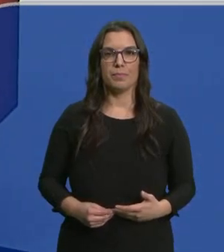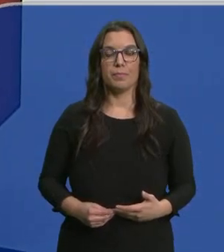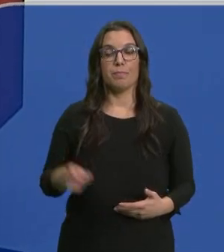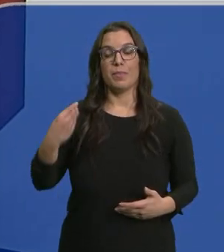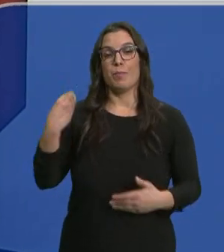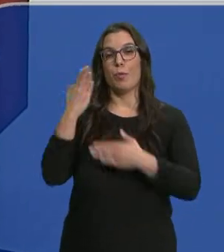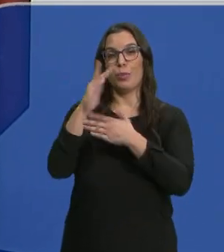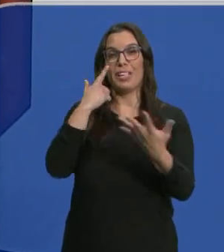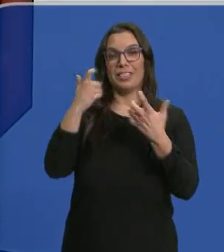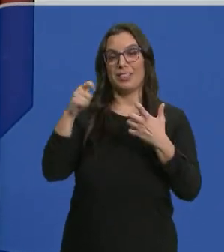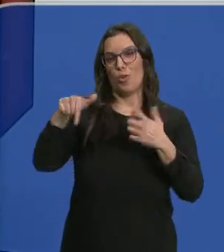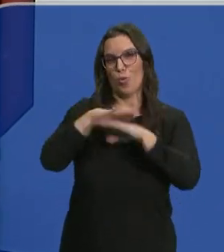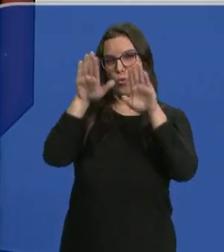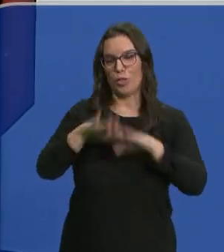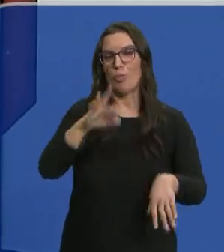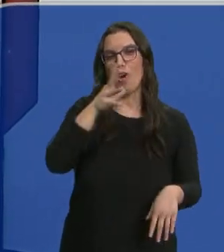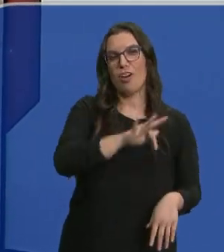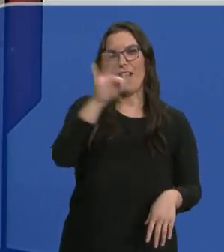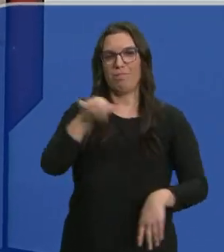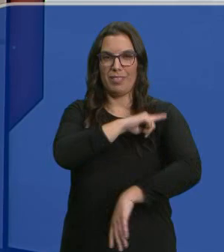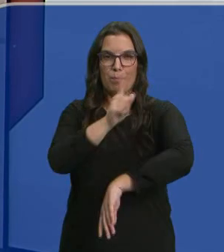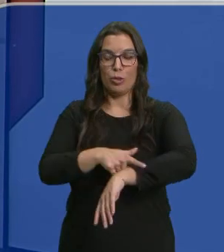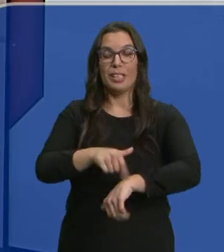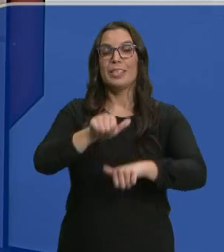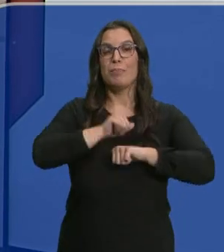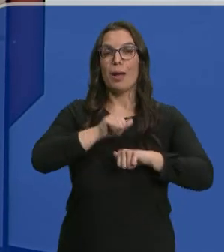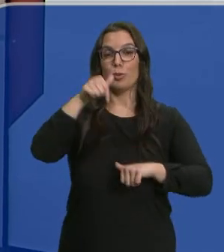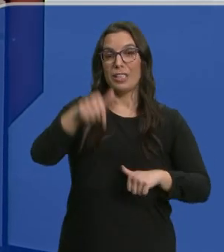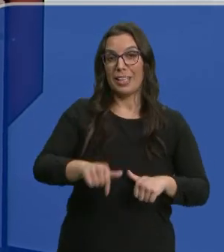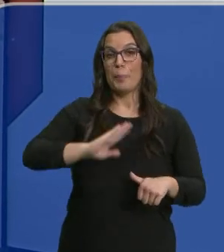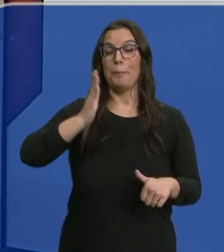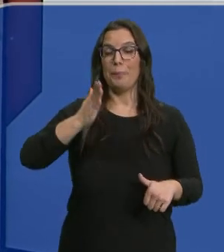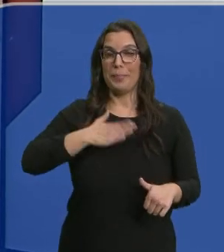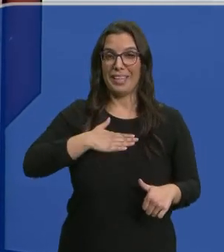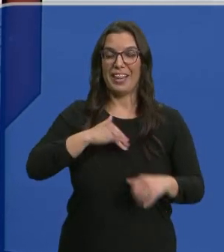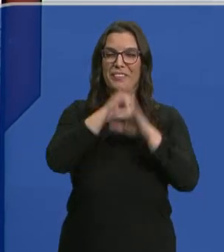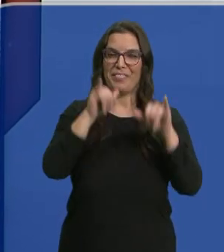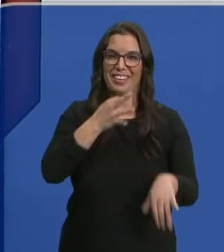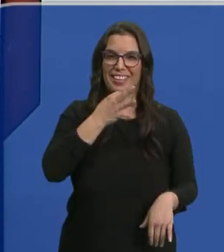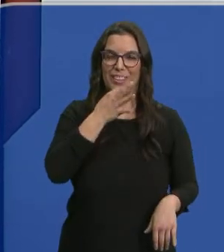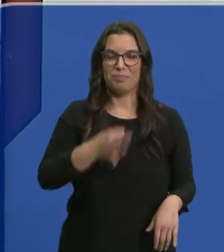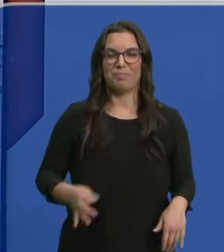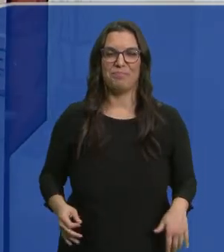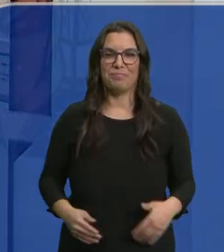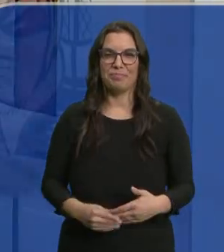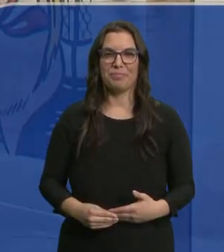Con esta propuesta artística hoy les decimos adiós. Ahora los deportes, les esperamos aquí mañana. Feliz tarde.